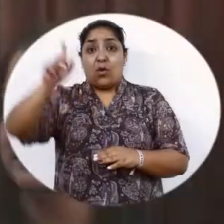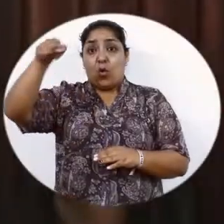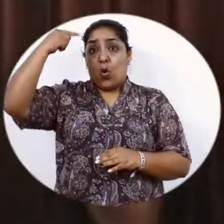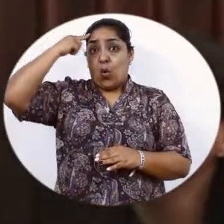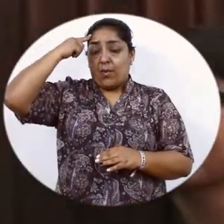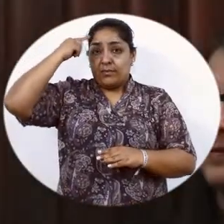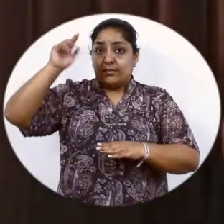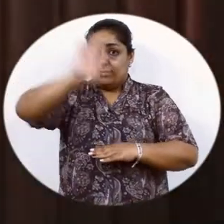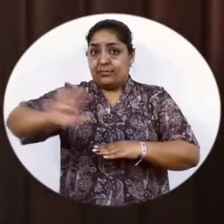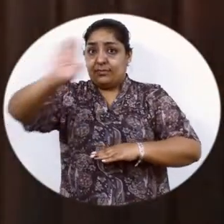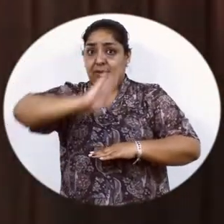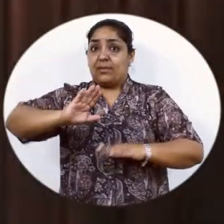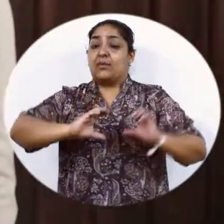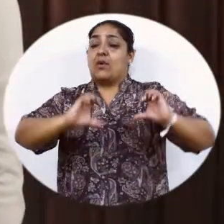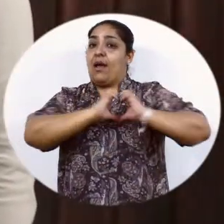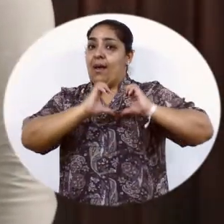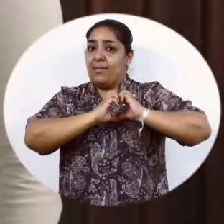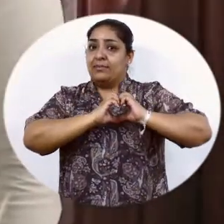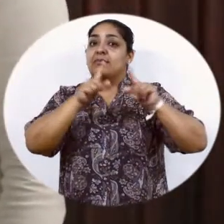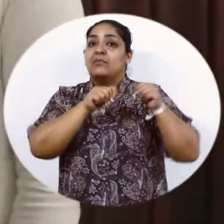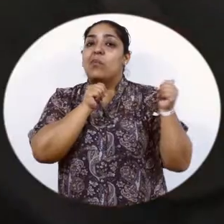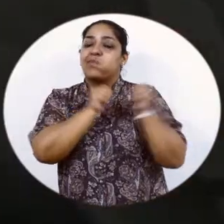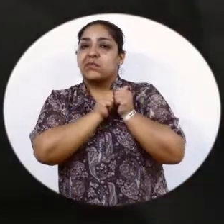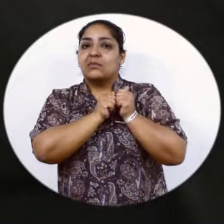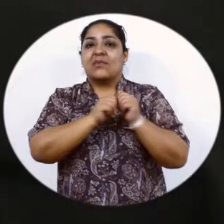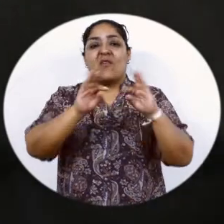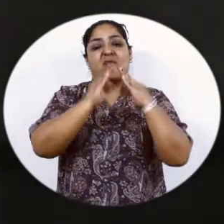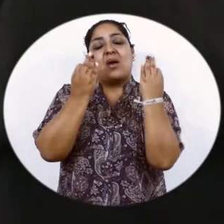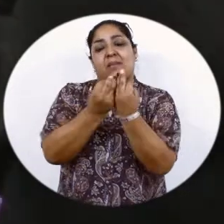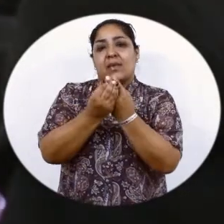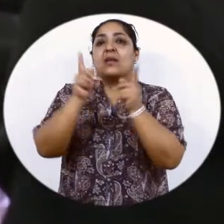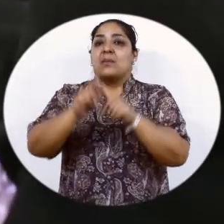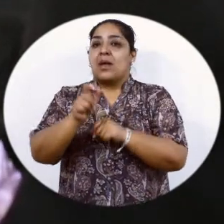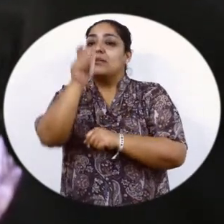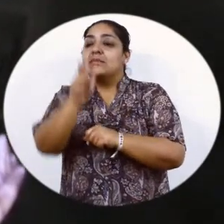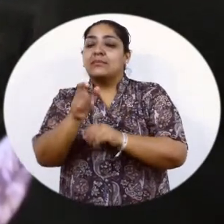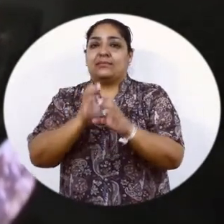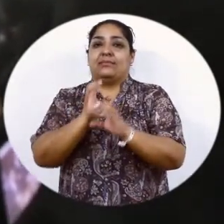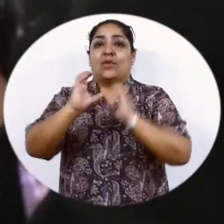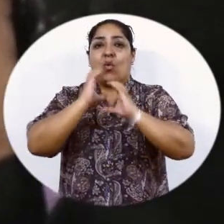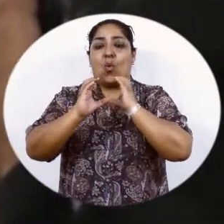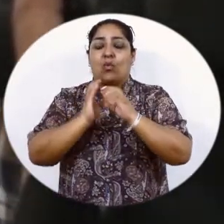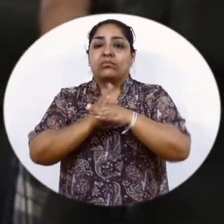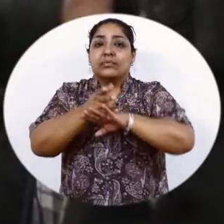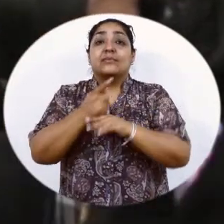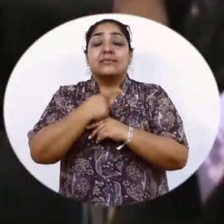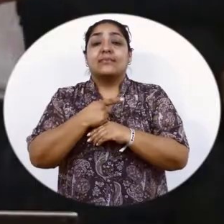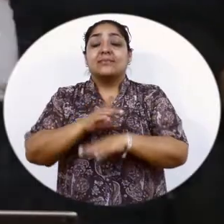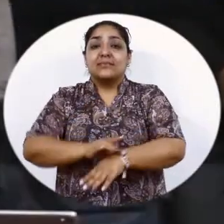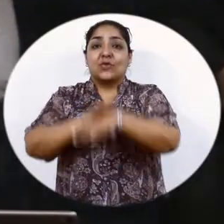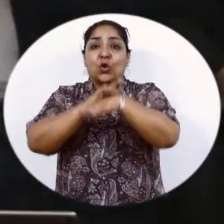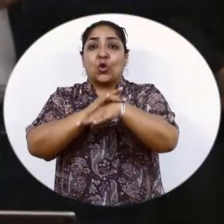ante el gobernador del departamento de nariño camilo romero y con el acompañamiento de familiares y medios de comunicación el doctor bernardo ocampo